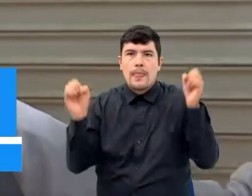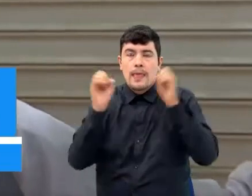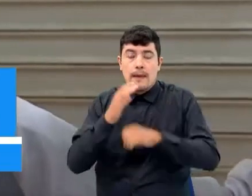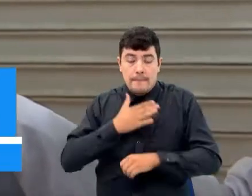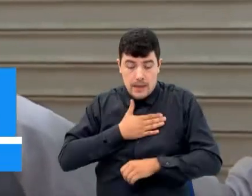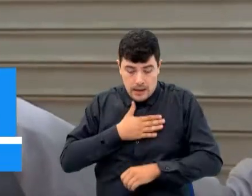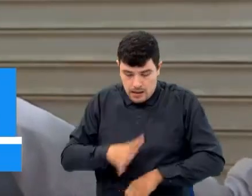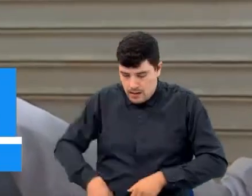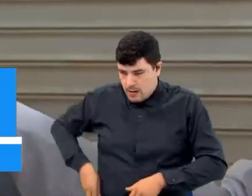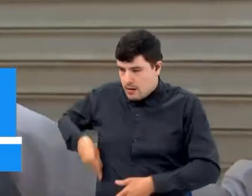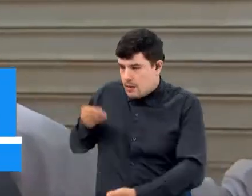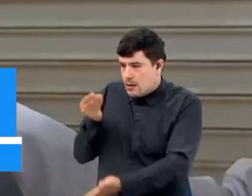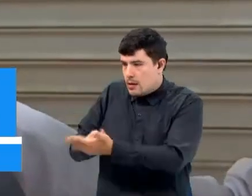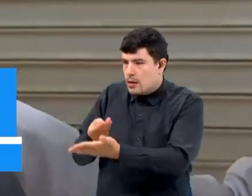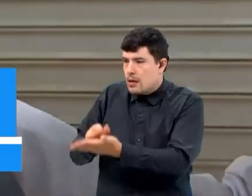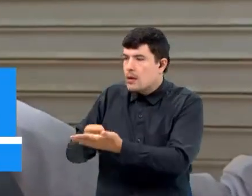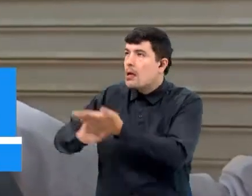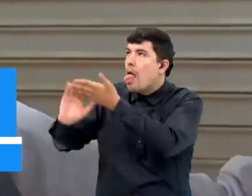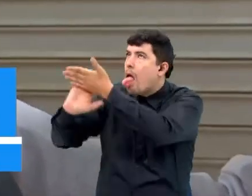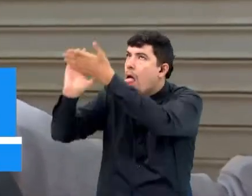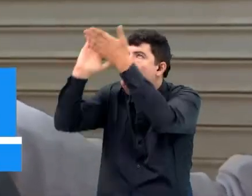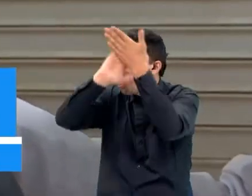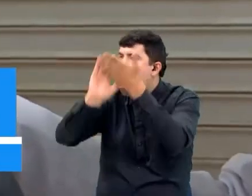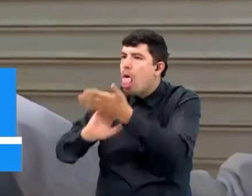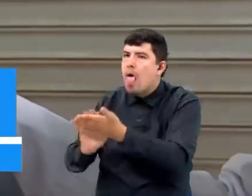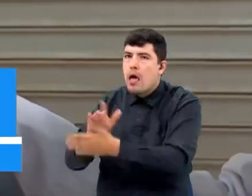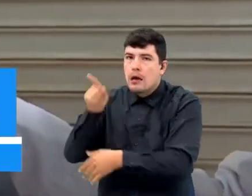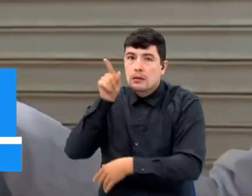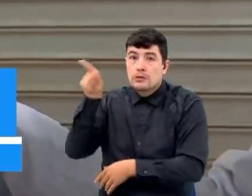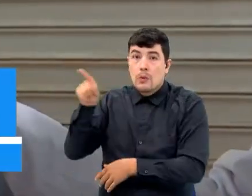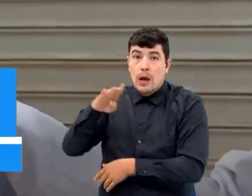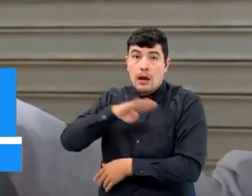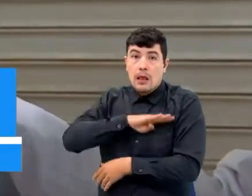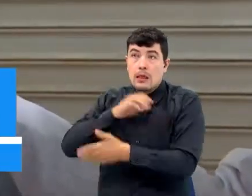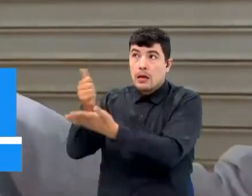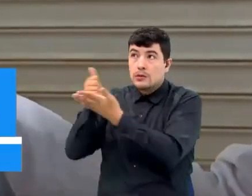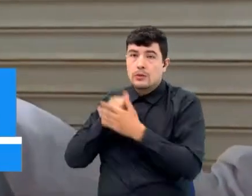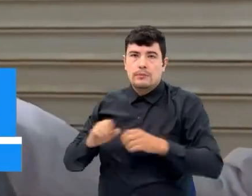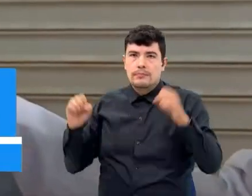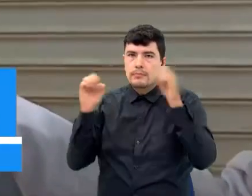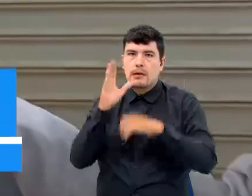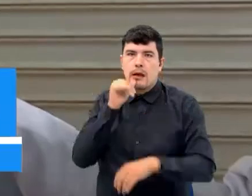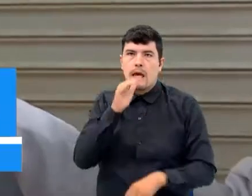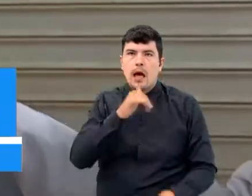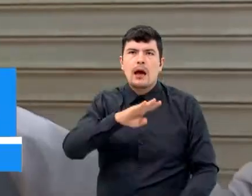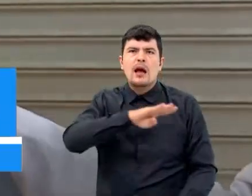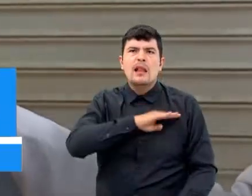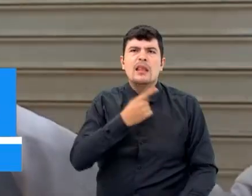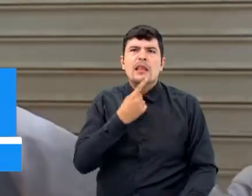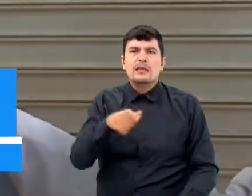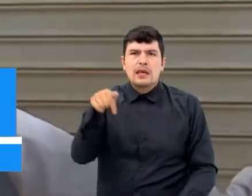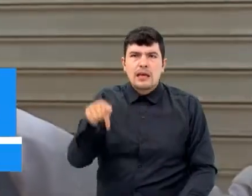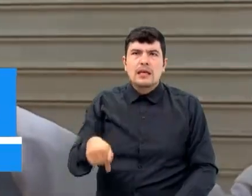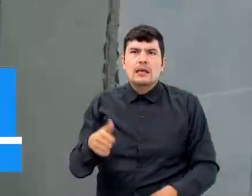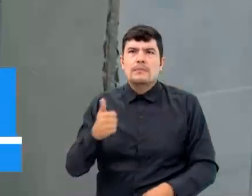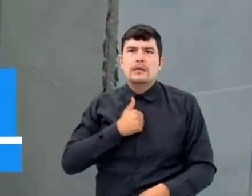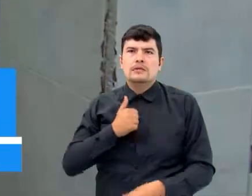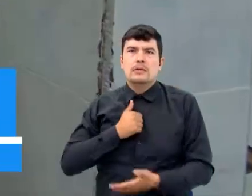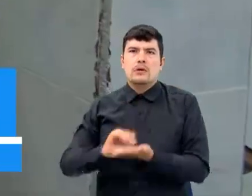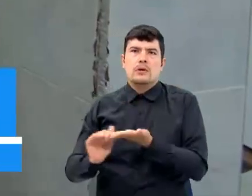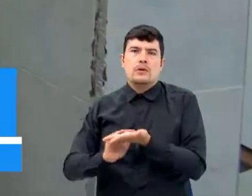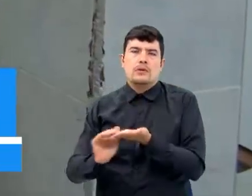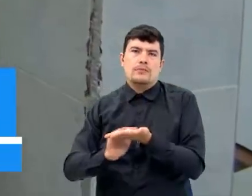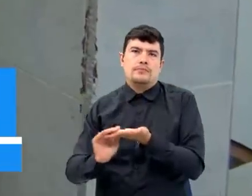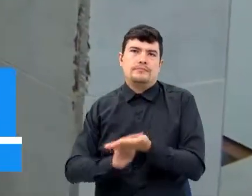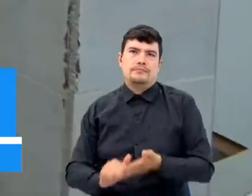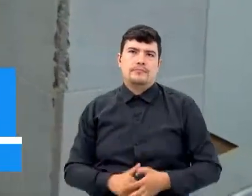bolsillo arreglar a trancas y a mochas ahí. Porque el alcalde la vez pasada lo que dijo que quienes trabajaban acá mandaran a arreglar ellos mismos.